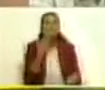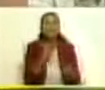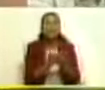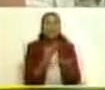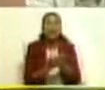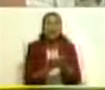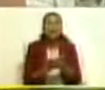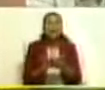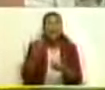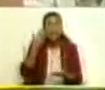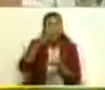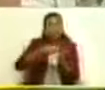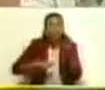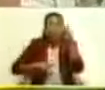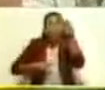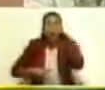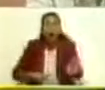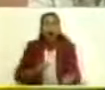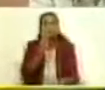propuesta que usted tiene ahí